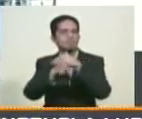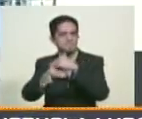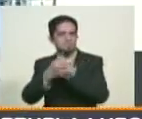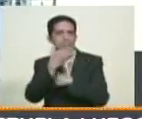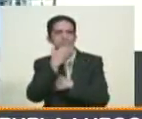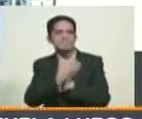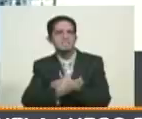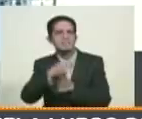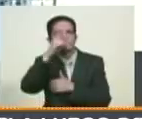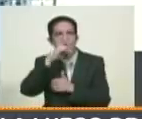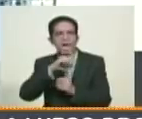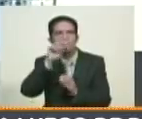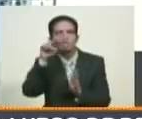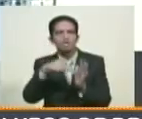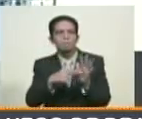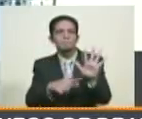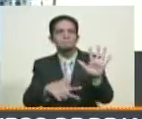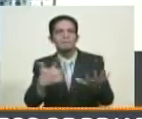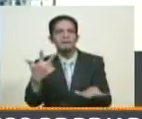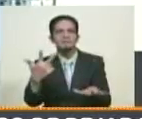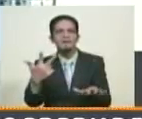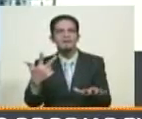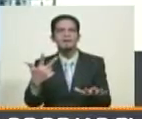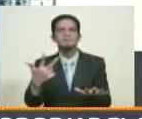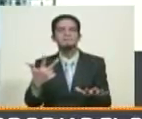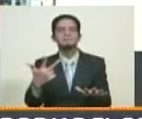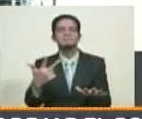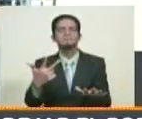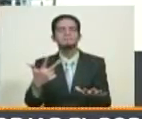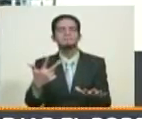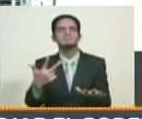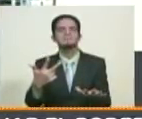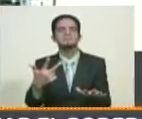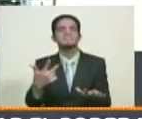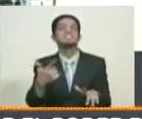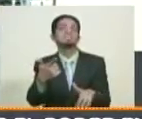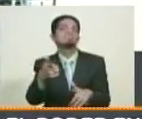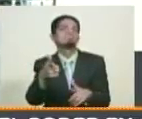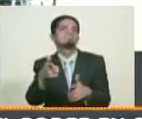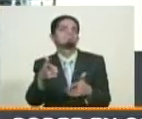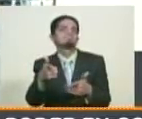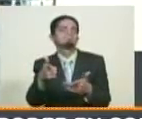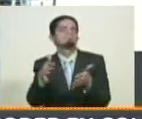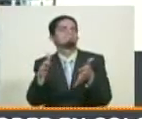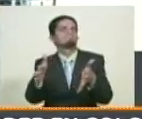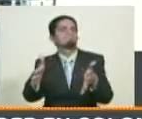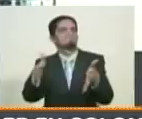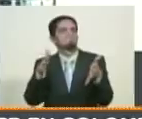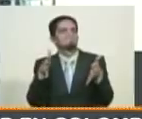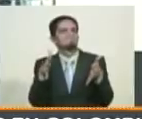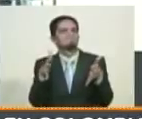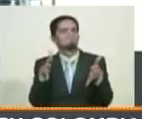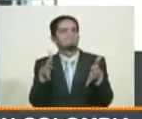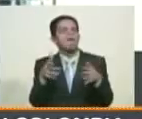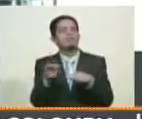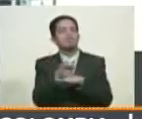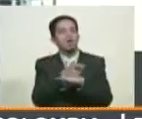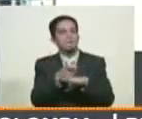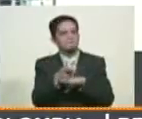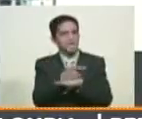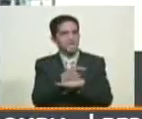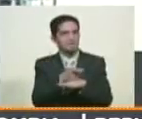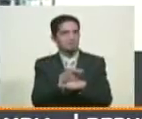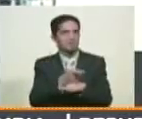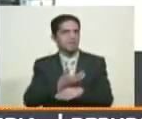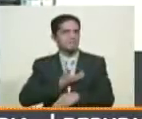del año 2013, donde se obtuvo, pues, por parte del sector gubernamental, la mayoría de las